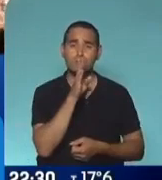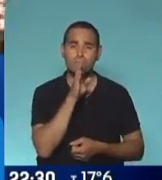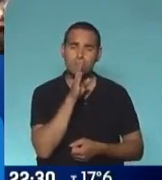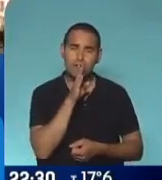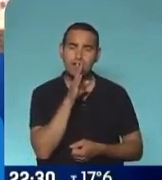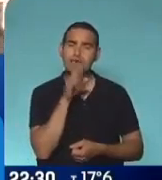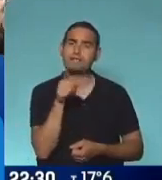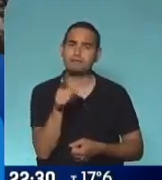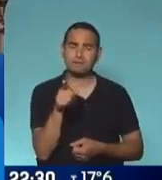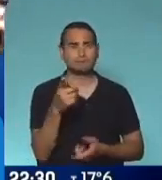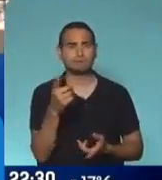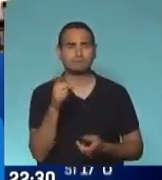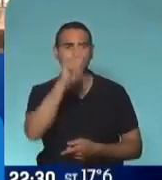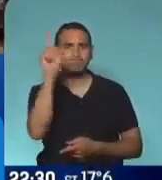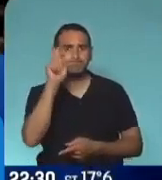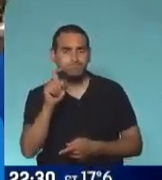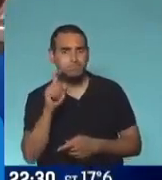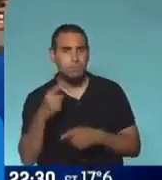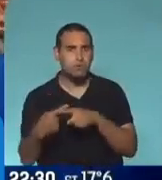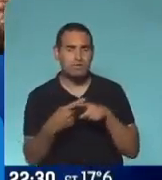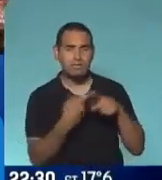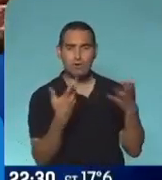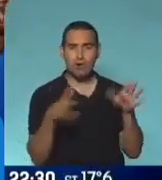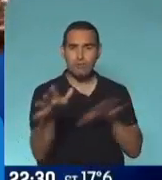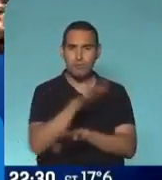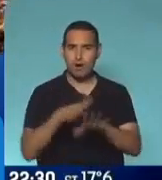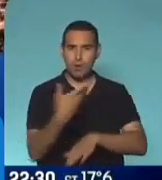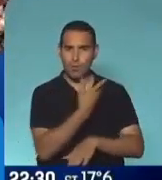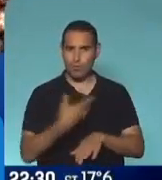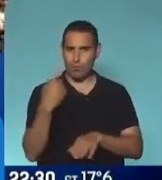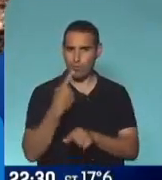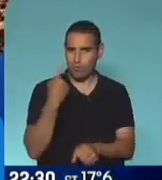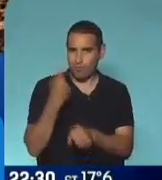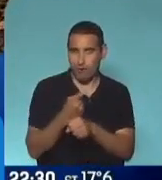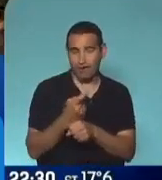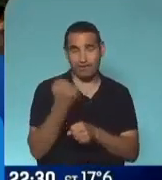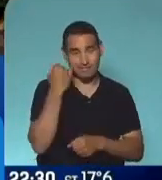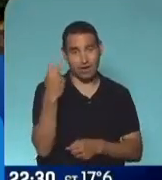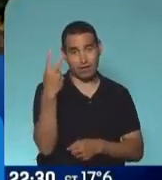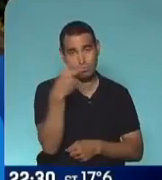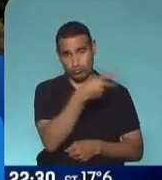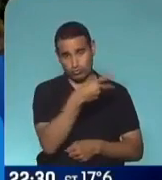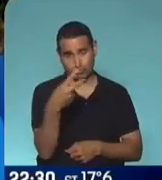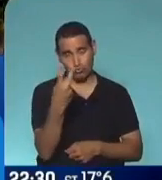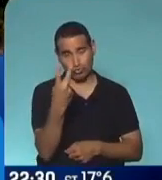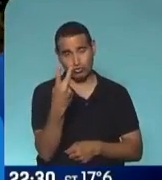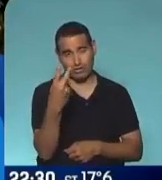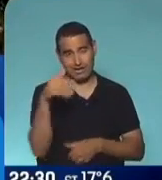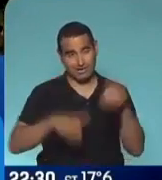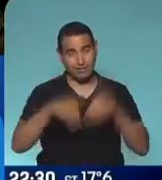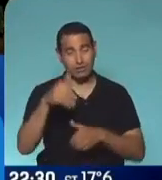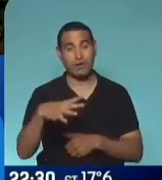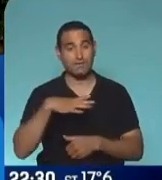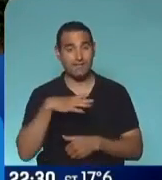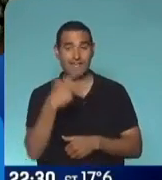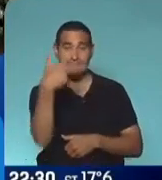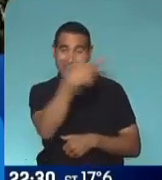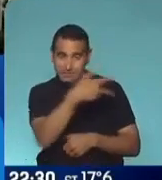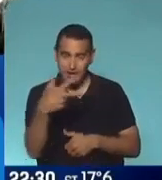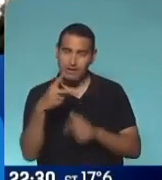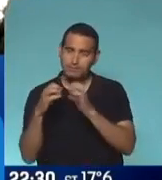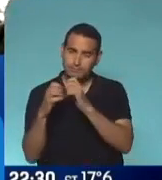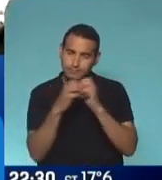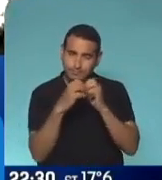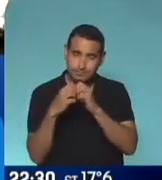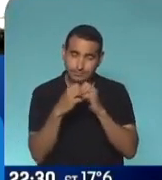una suerte de limbo político al no poder formar gobierno luego de 2 elecciones. Ahora quedan 3 semanas de discusiones